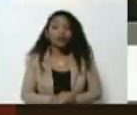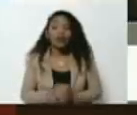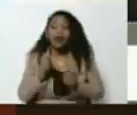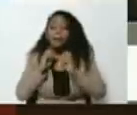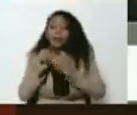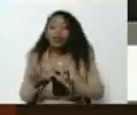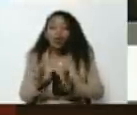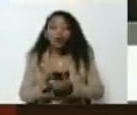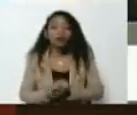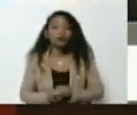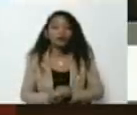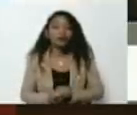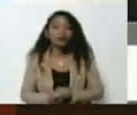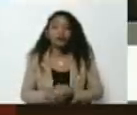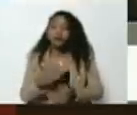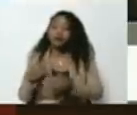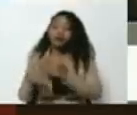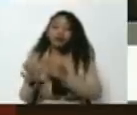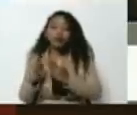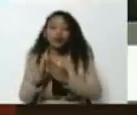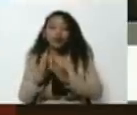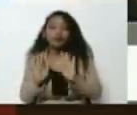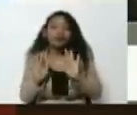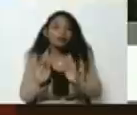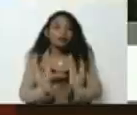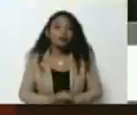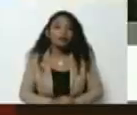perdió, pa' su casa.